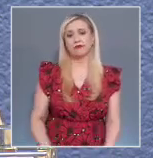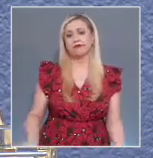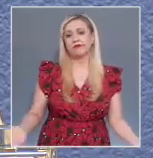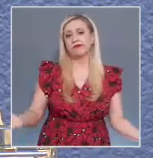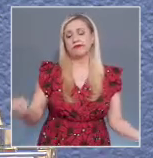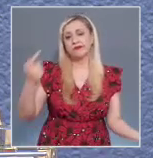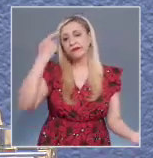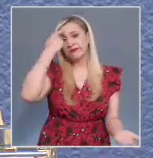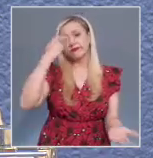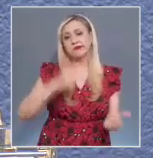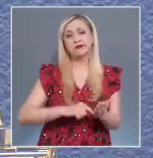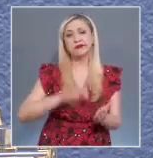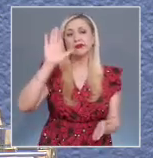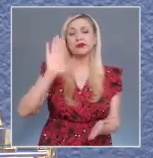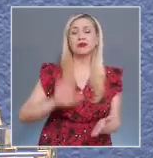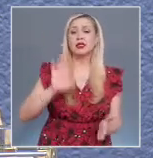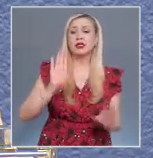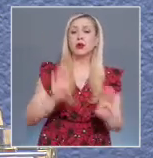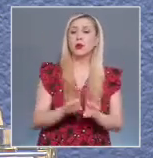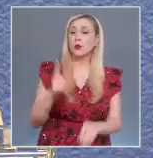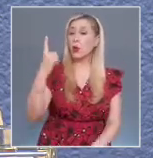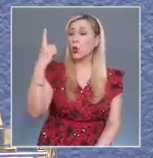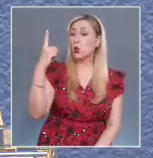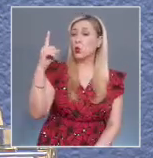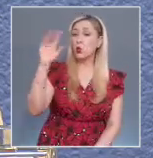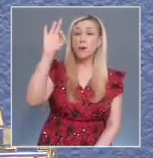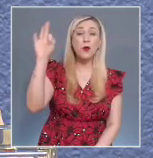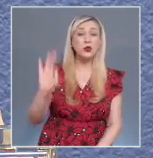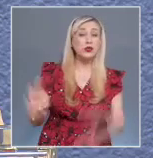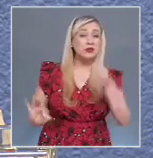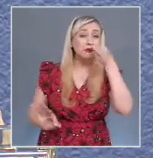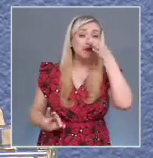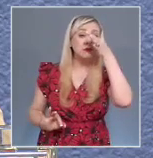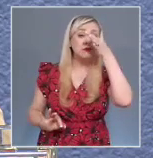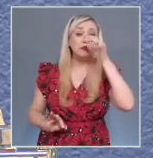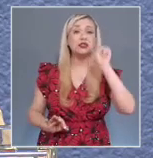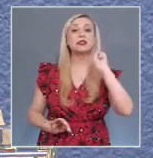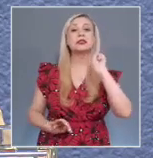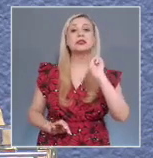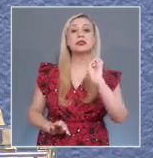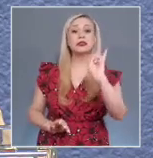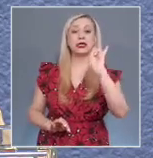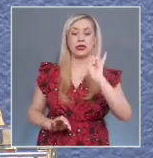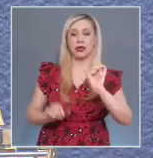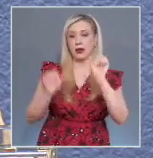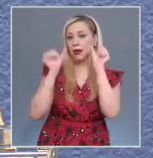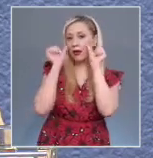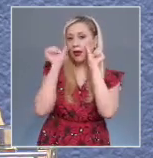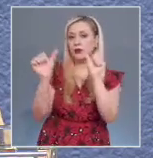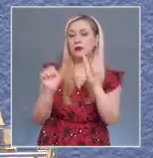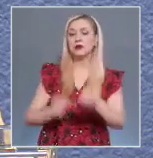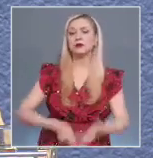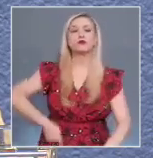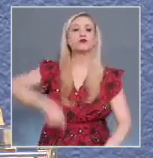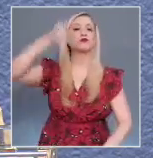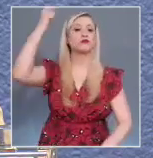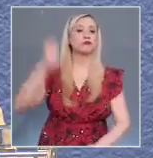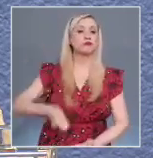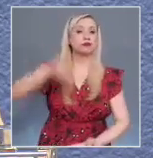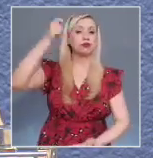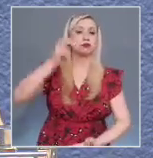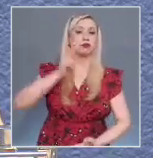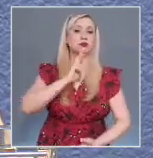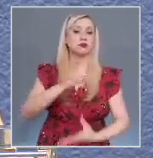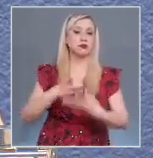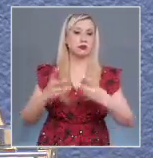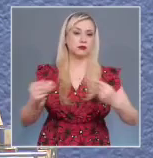de solo 1% de que un delito cometido pueda ser resuelto.